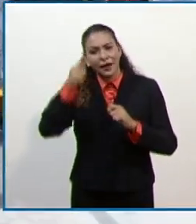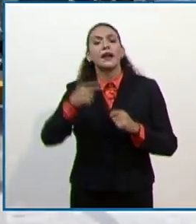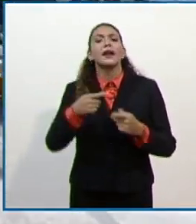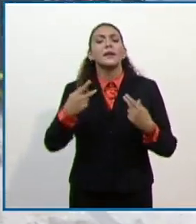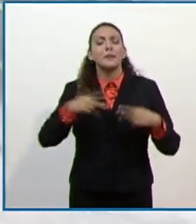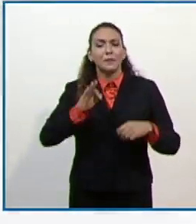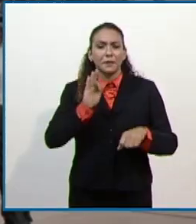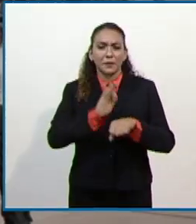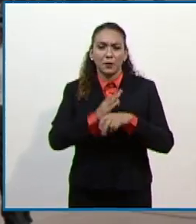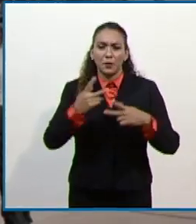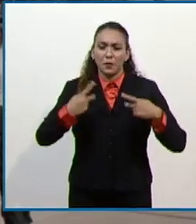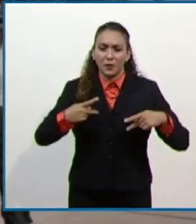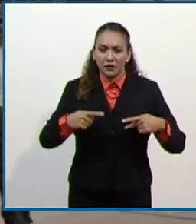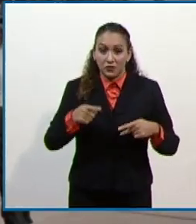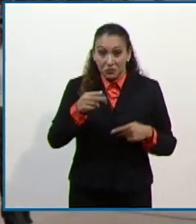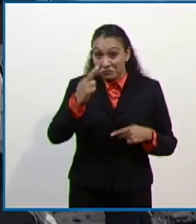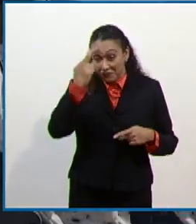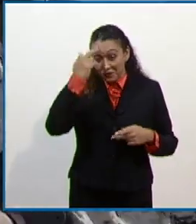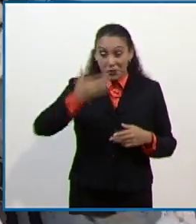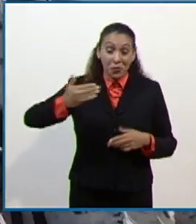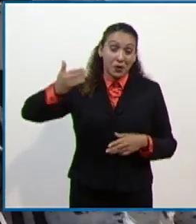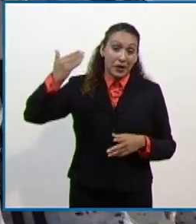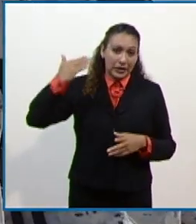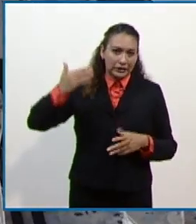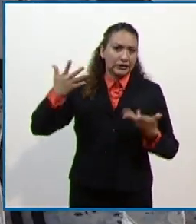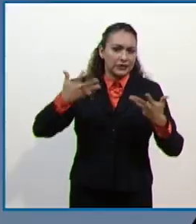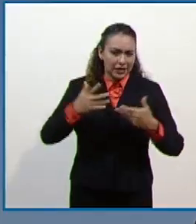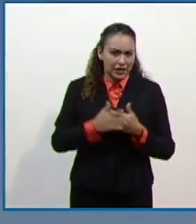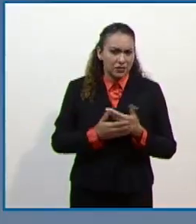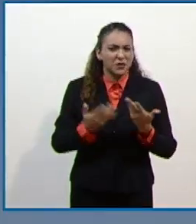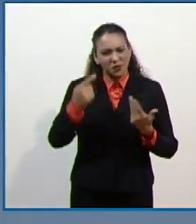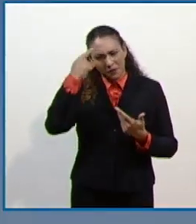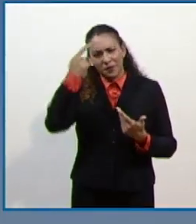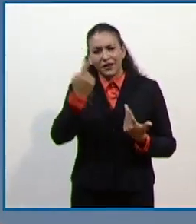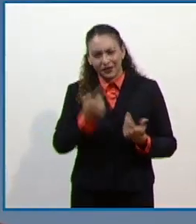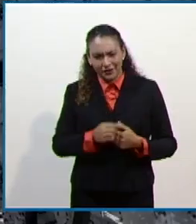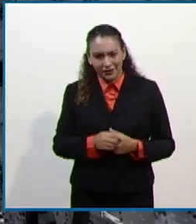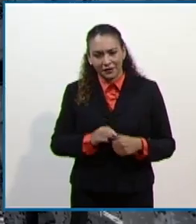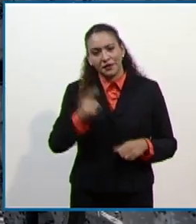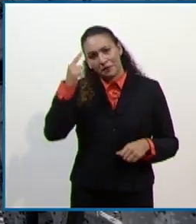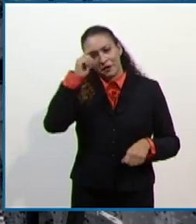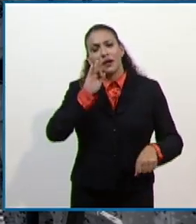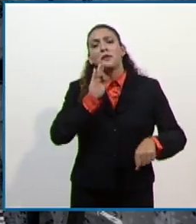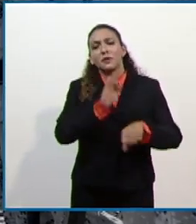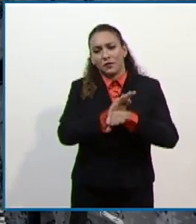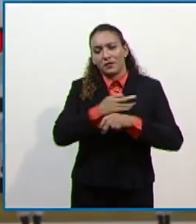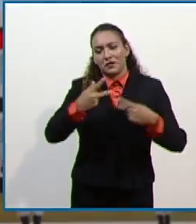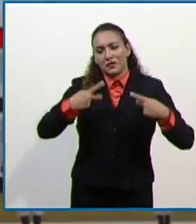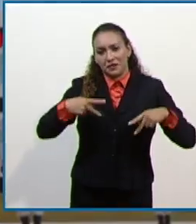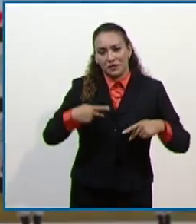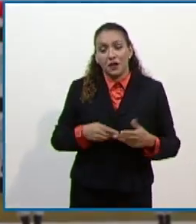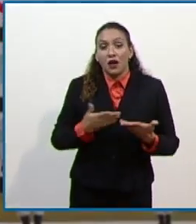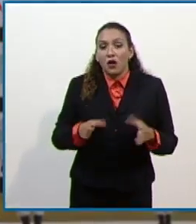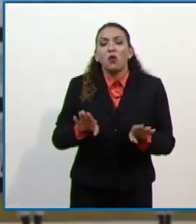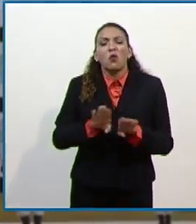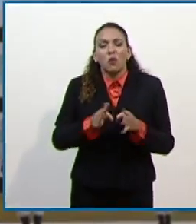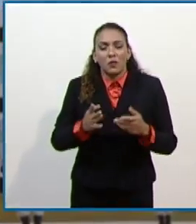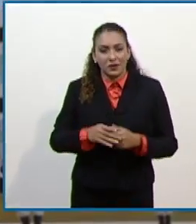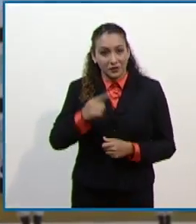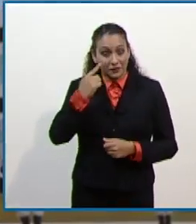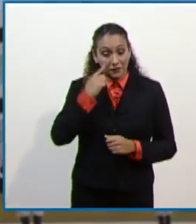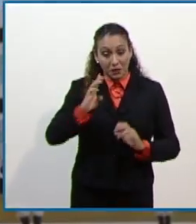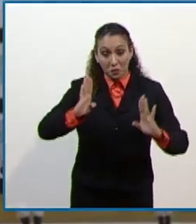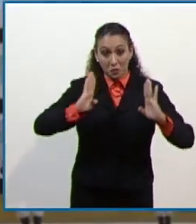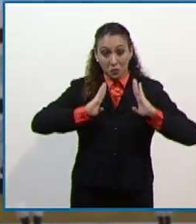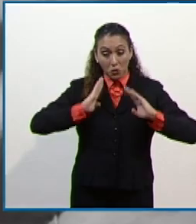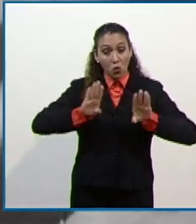que se anunció desde su creación. Alertó que esta modificación profundiza el poder militar, pues también propone ampliar el fuero militar,